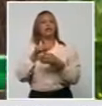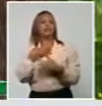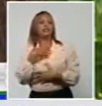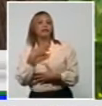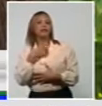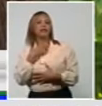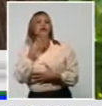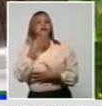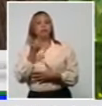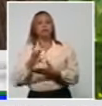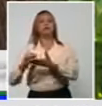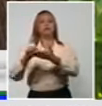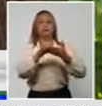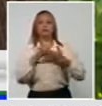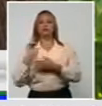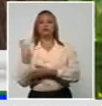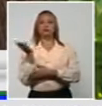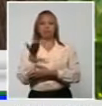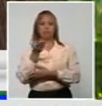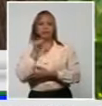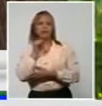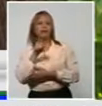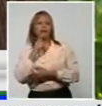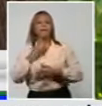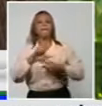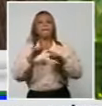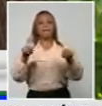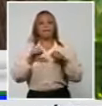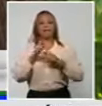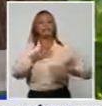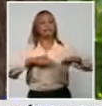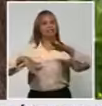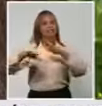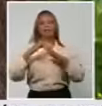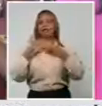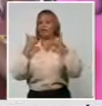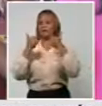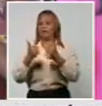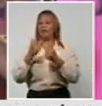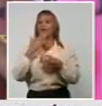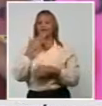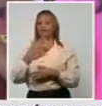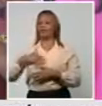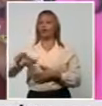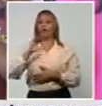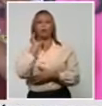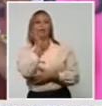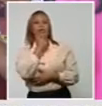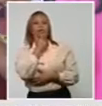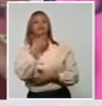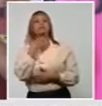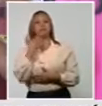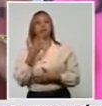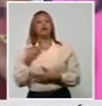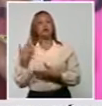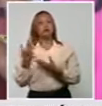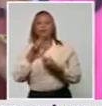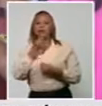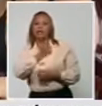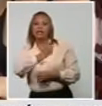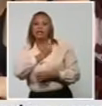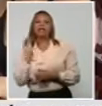buen servicio gastronómico, cuenta con la piscina, todo bien, tiene cosas muy buenas, de verdad que es algo súper que recomendable. Todo el que pueda llegarse por